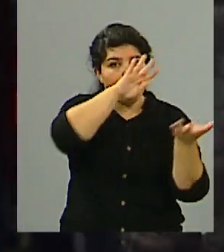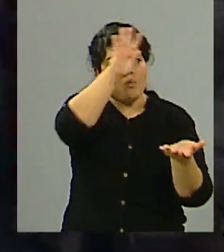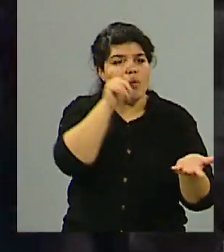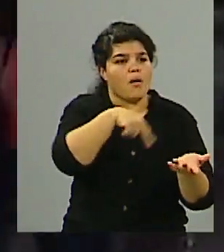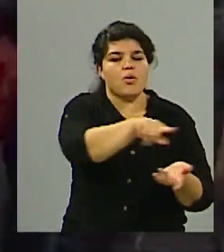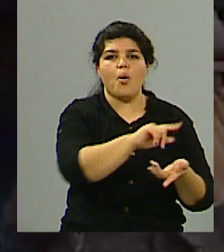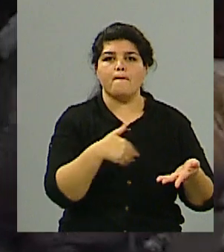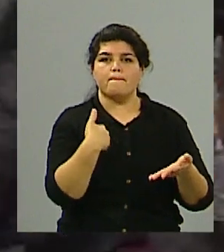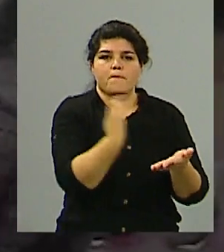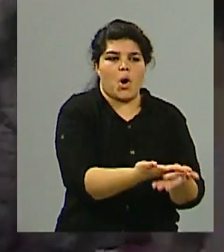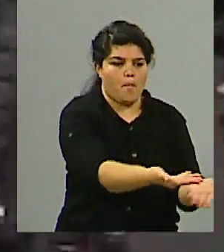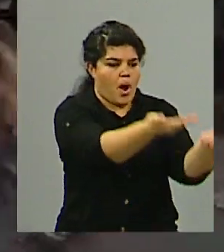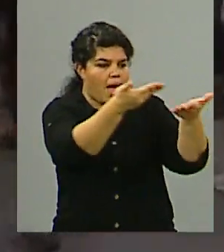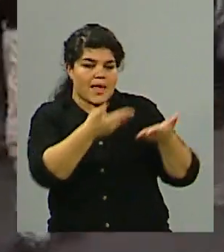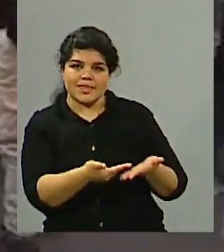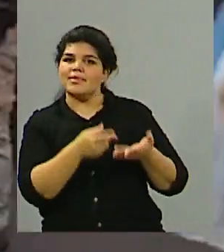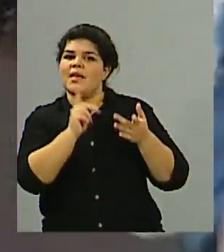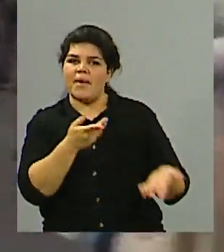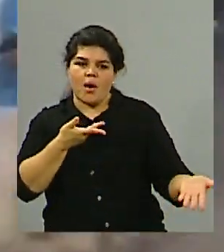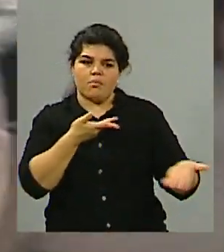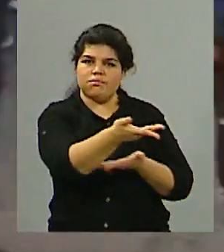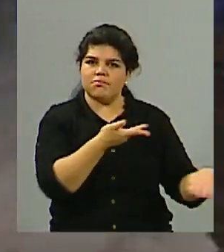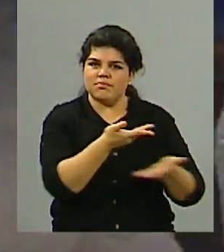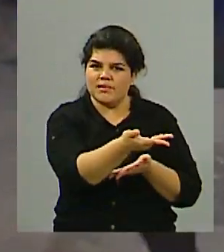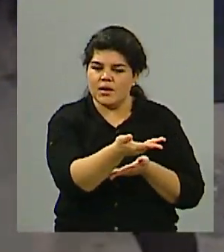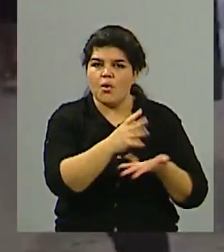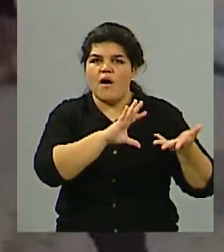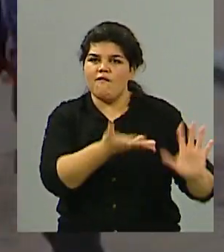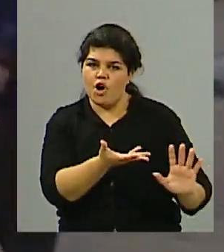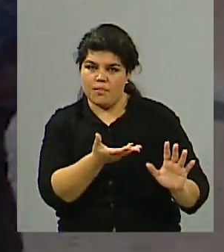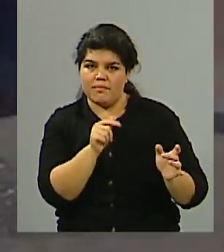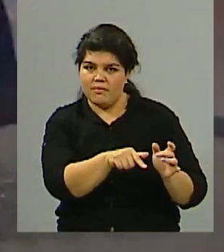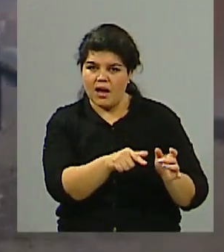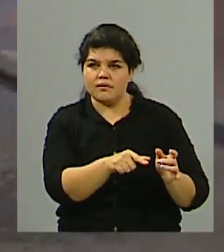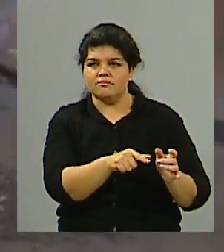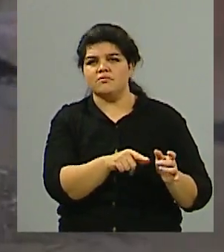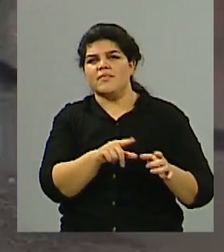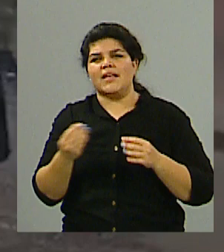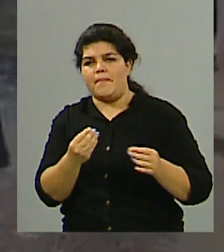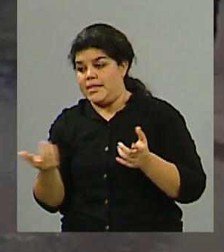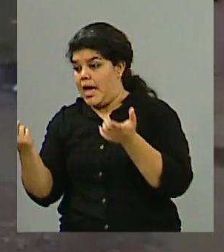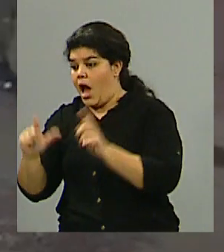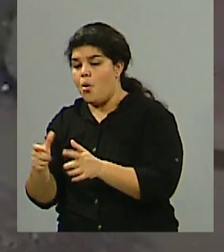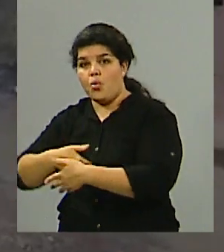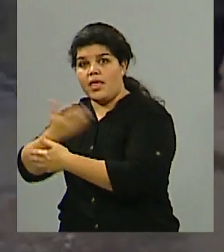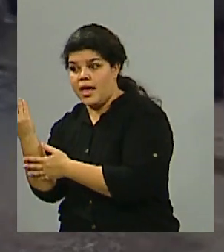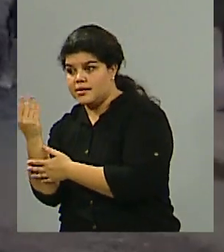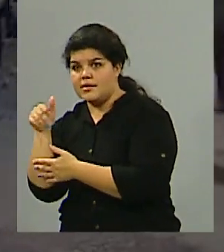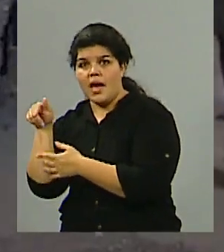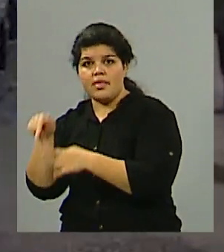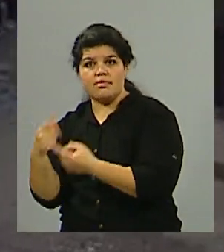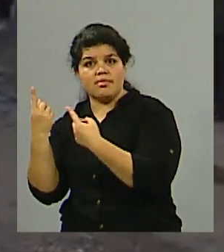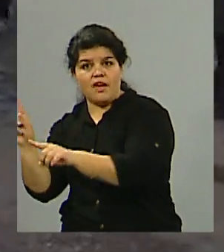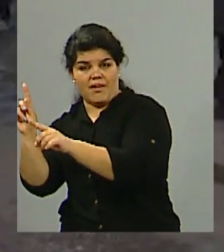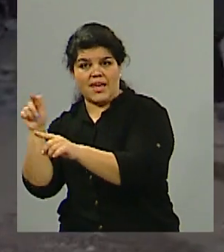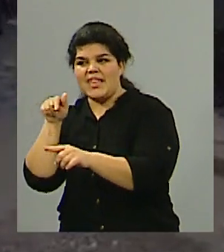un ida y vuelta, es un diálogo constructivo. Son lógicas más o menos parecidas, pero que vienen con naturalezas jurídicas distintas